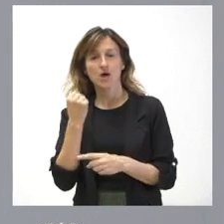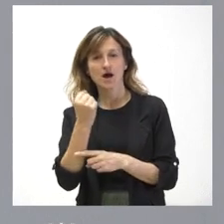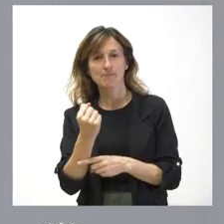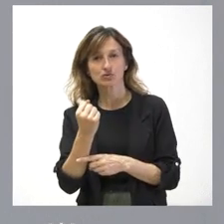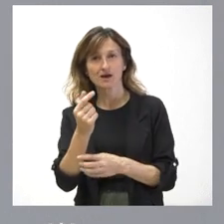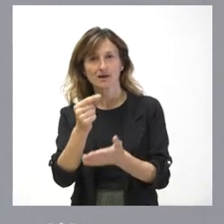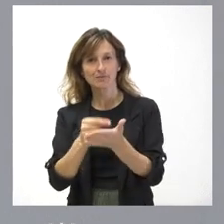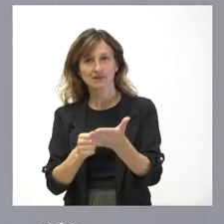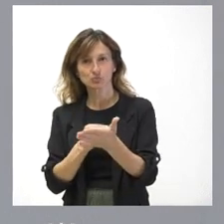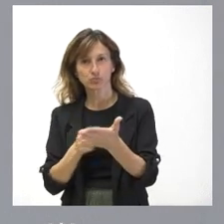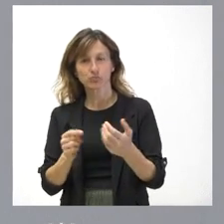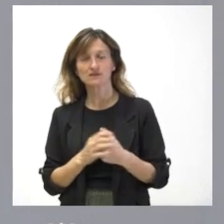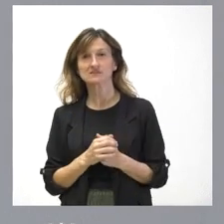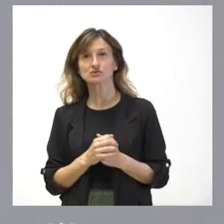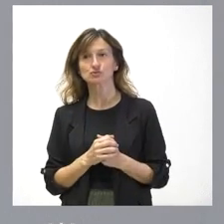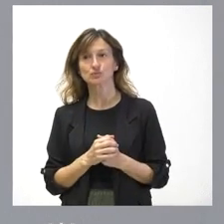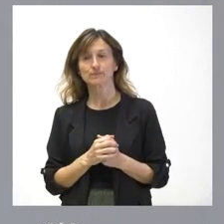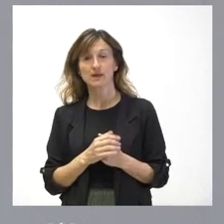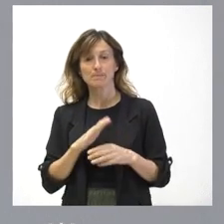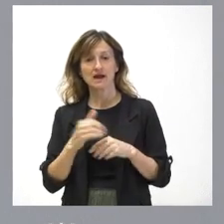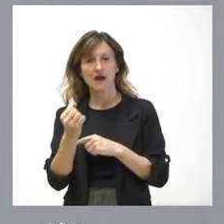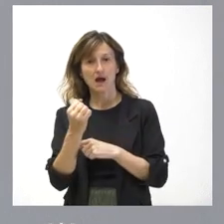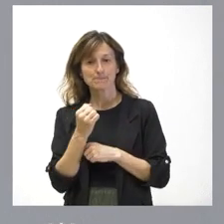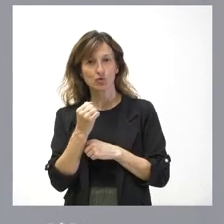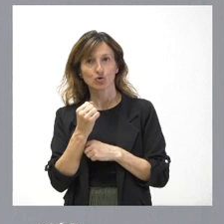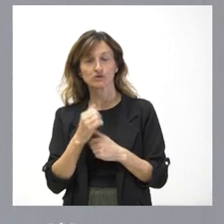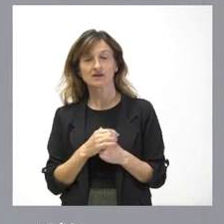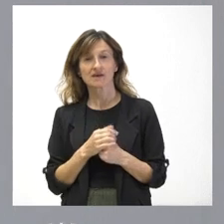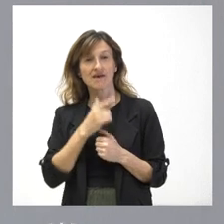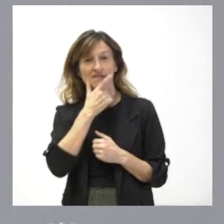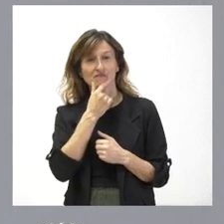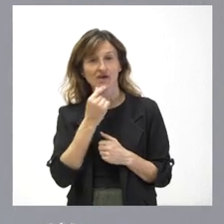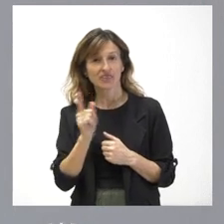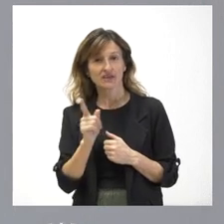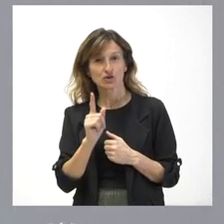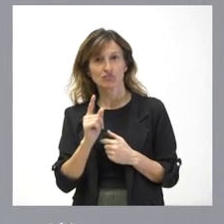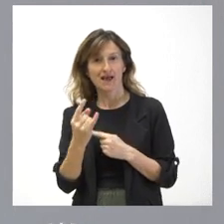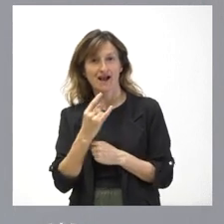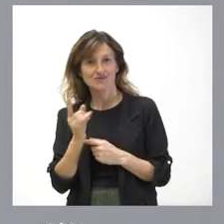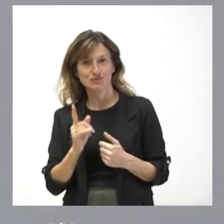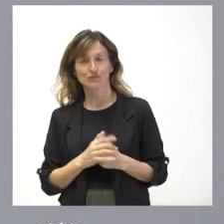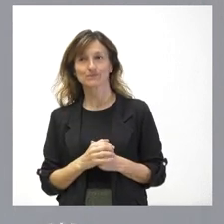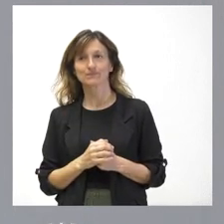presupuesto que obtenga un respaldo mayoritario sabemos que no es sencillo no vamos a engañarnos